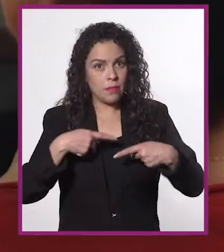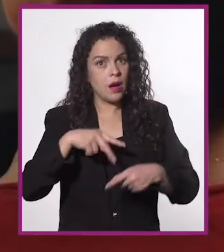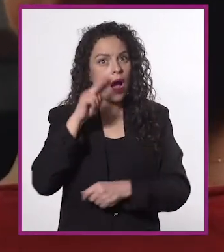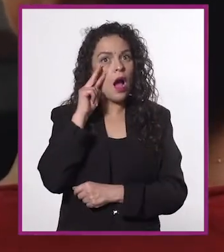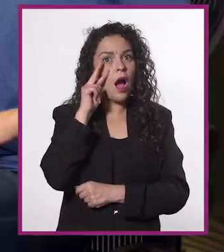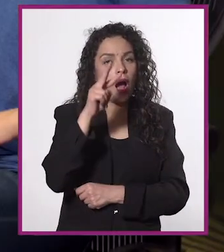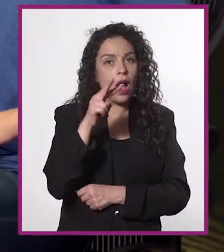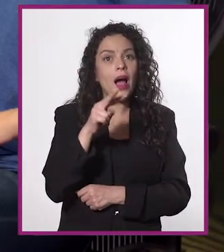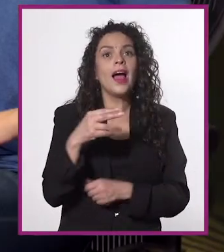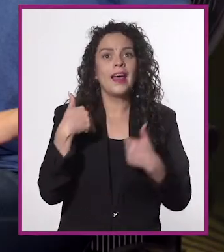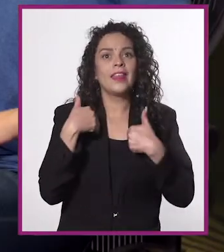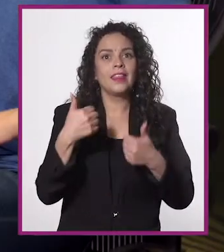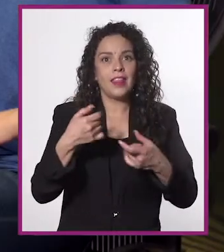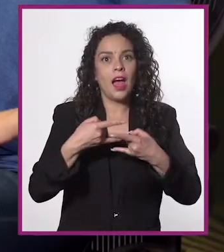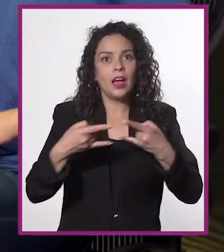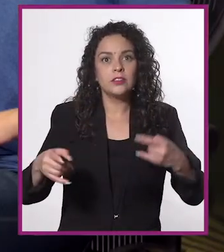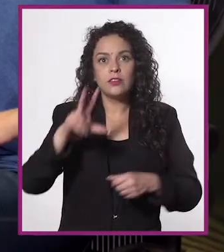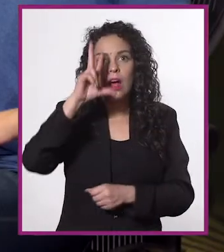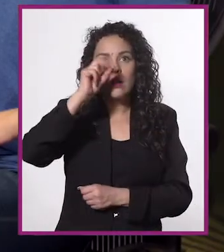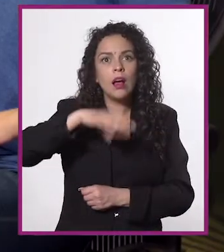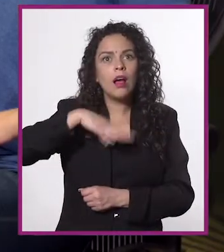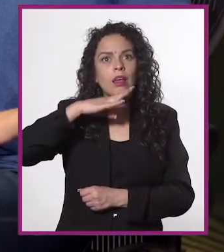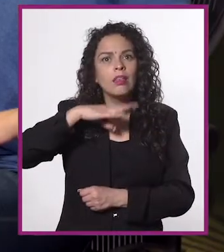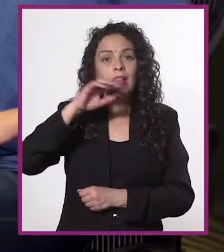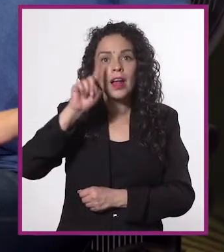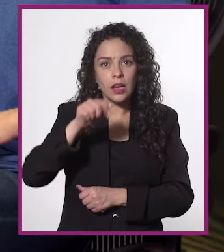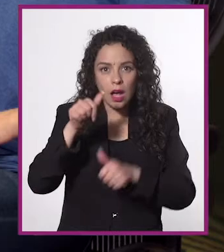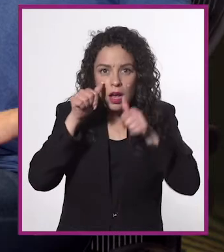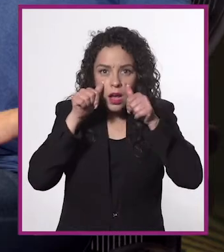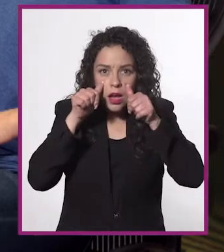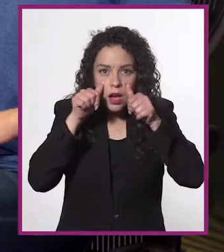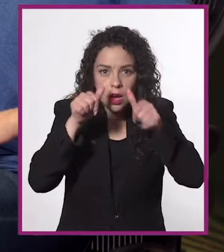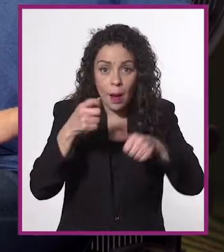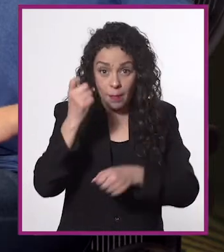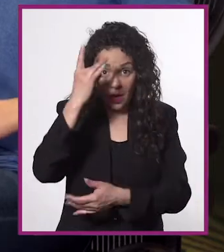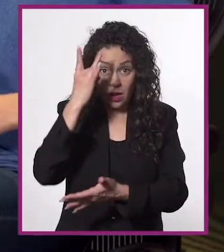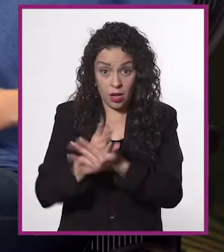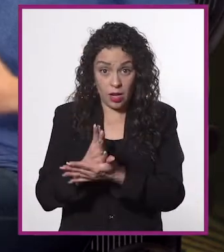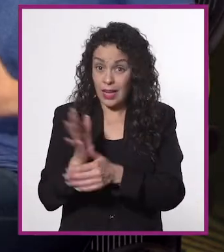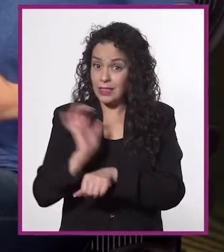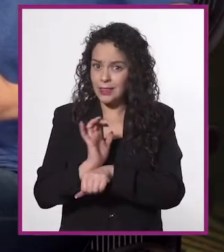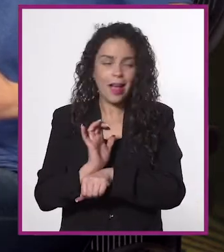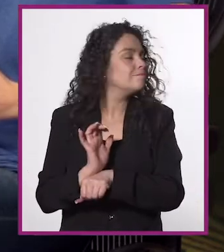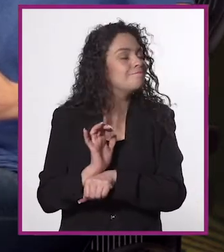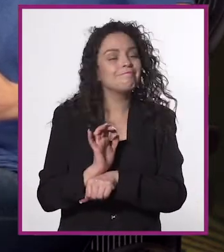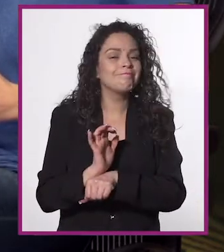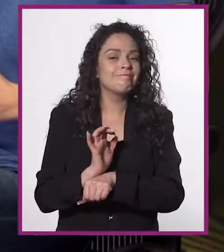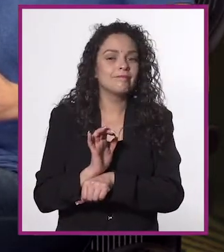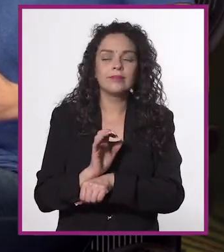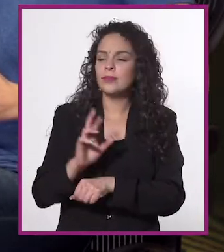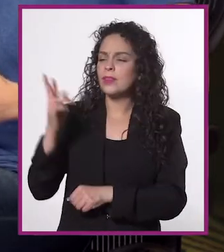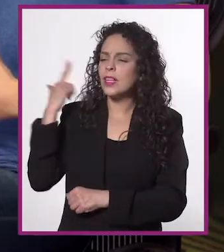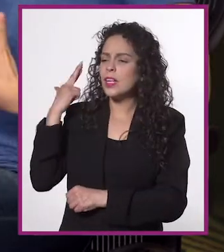narrativo sin distracciones, pero no es exclusivo del cine. Una radionovela, por ejemplo, ¿pueden